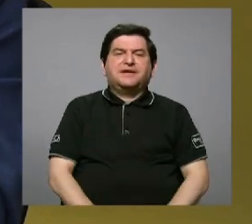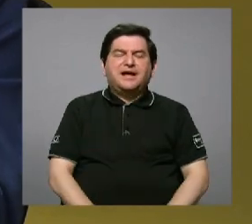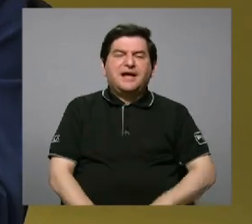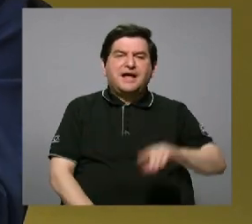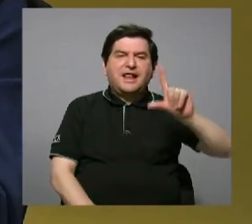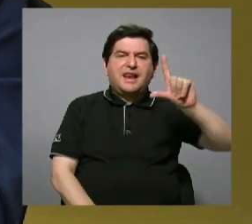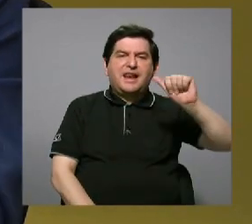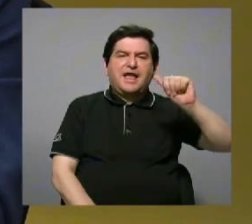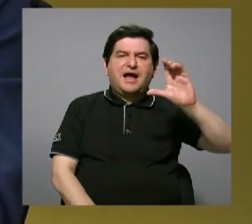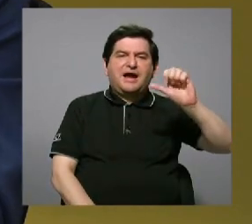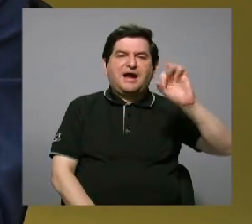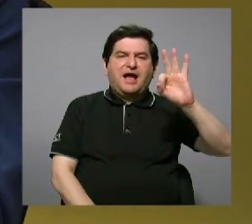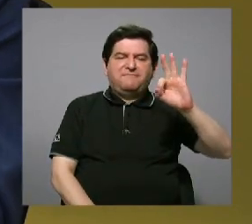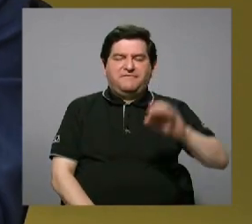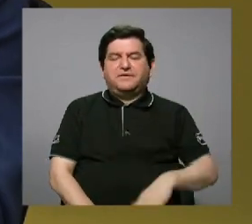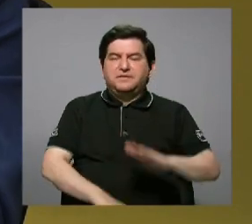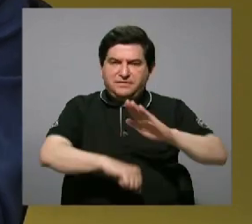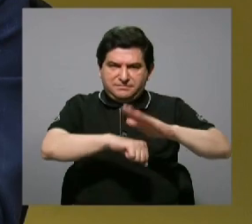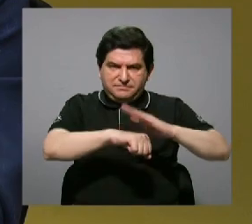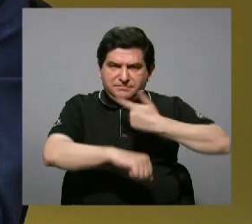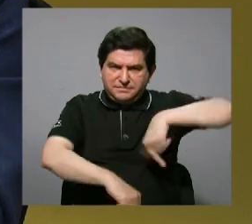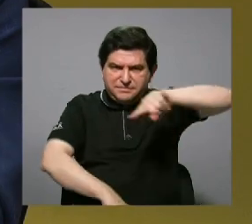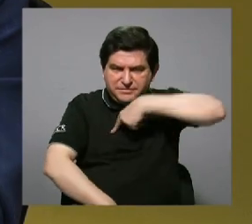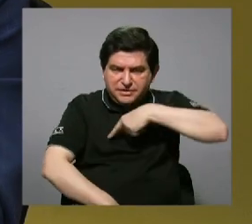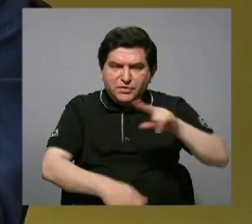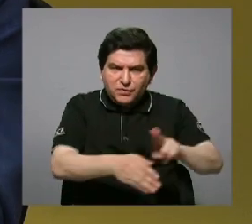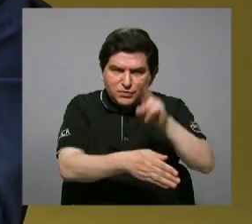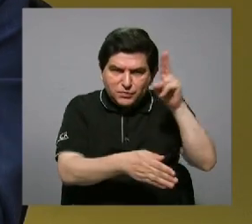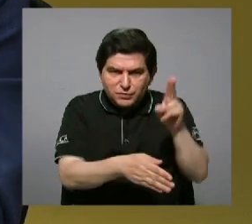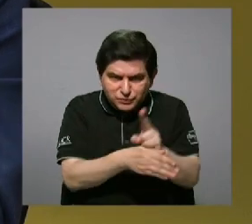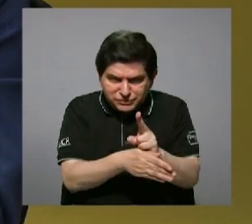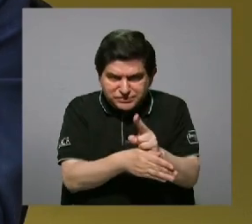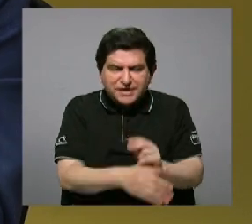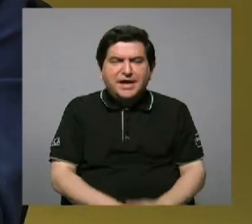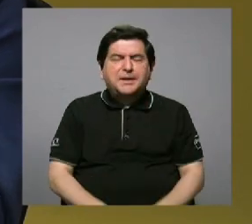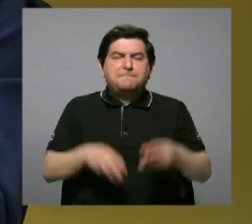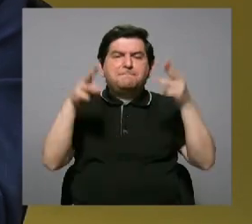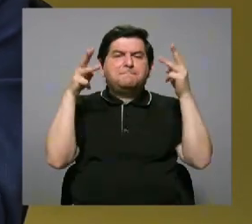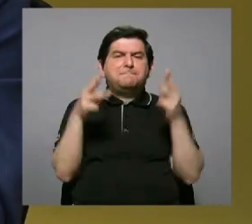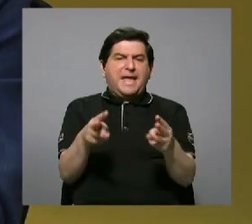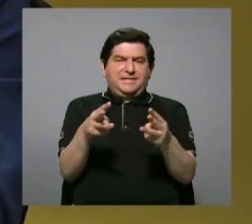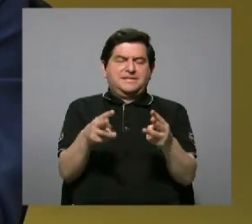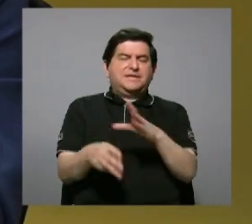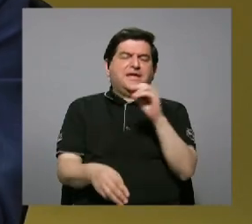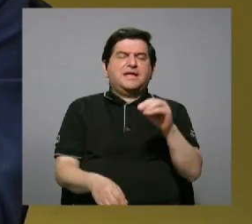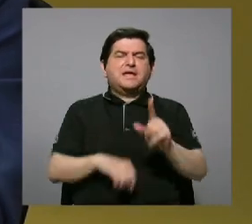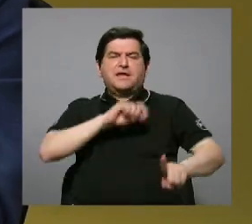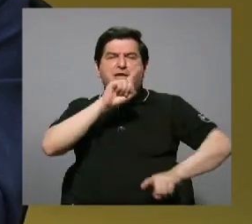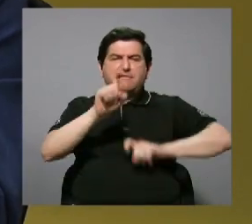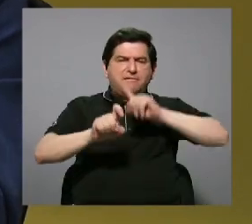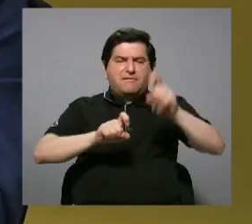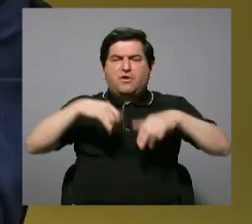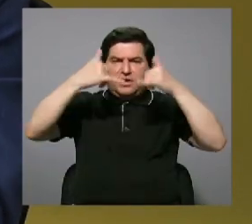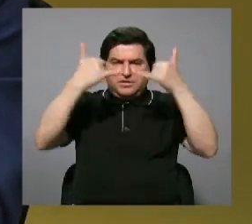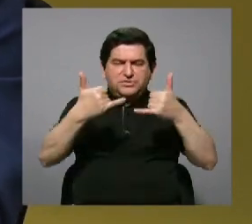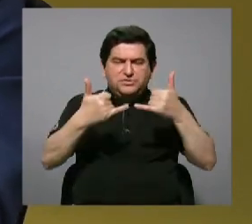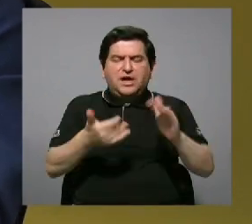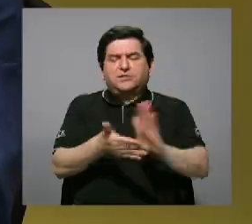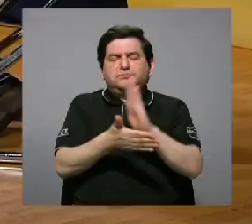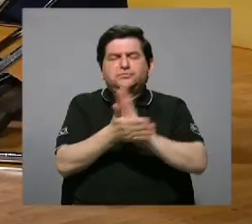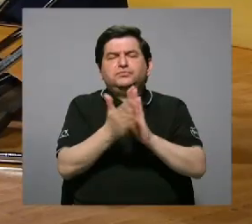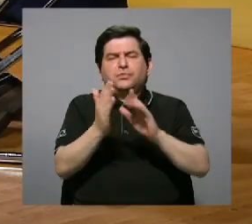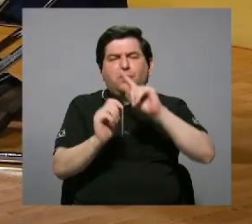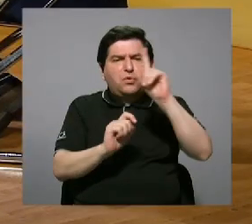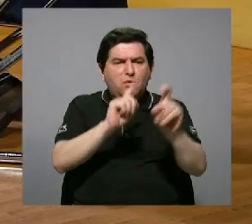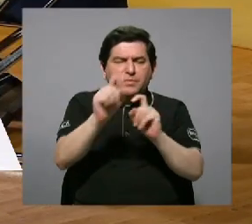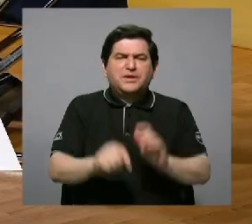que nos permitió poder utilizar una metodología y una encuesta un cuestionario. Por cierto, tal vez